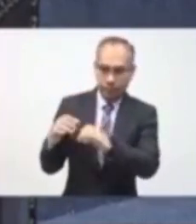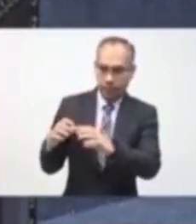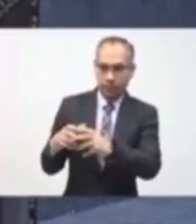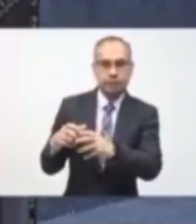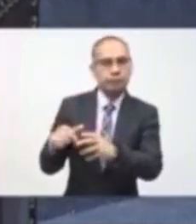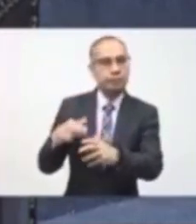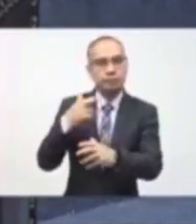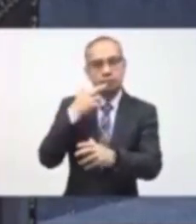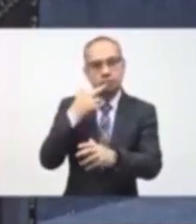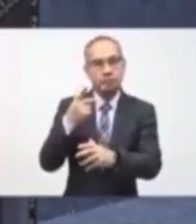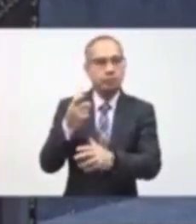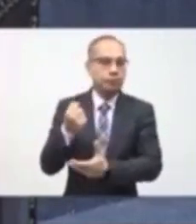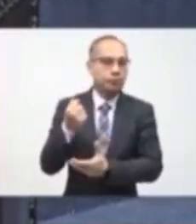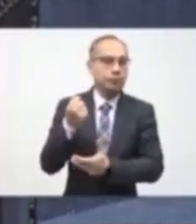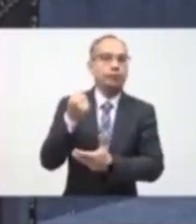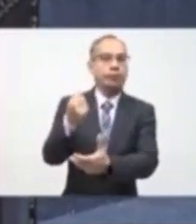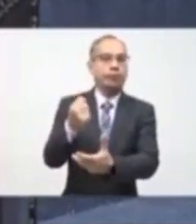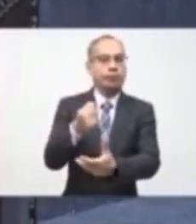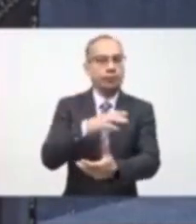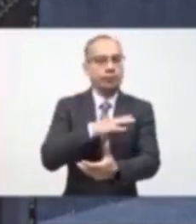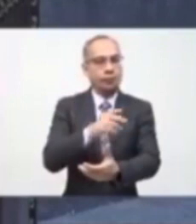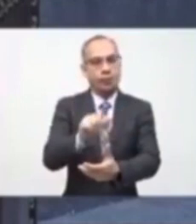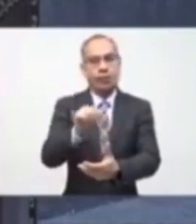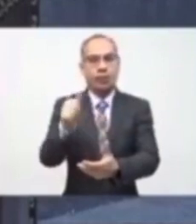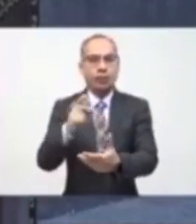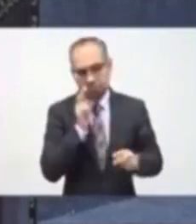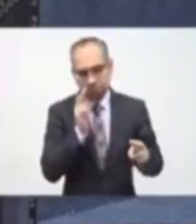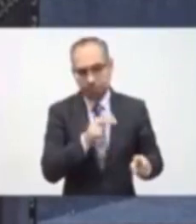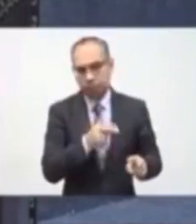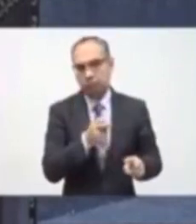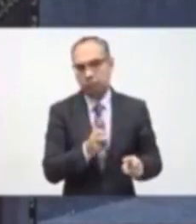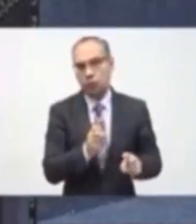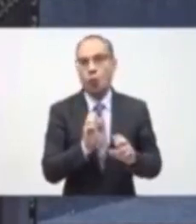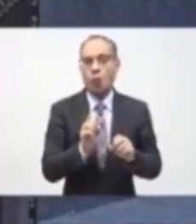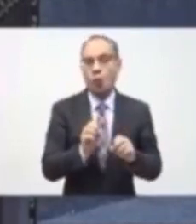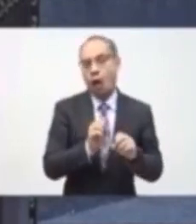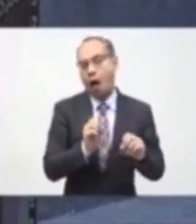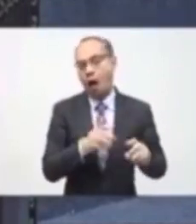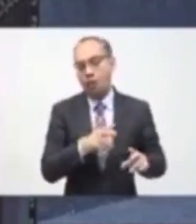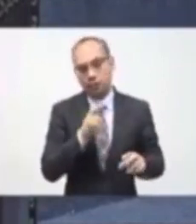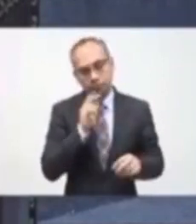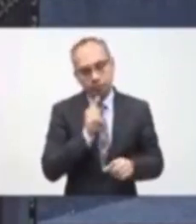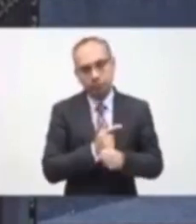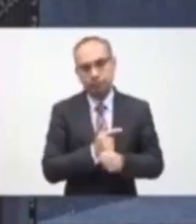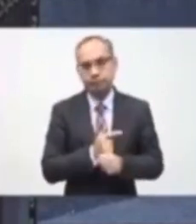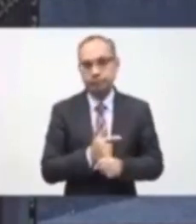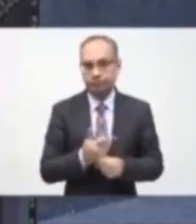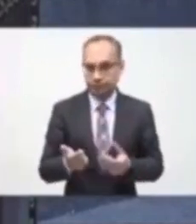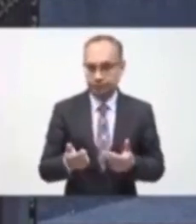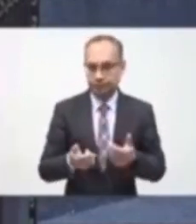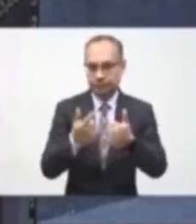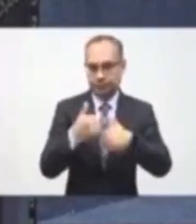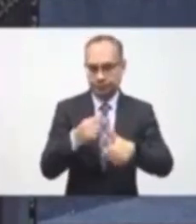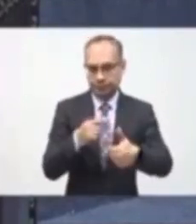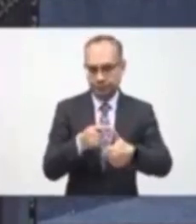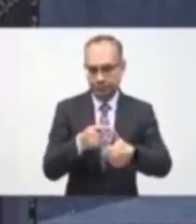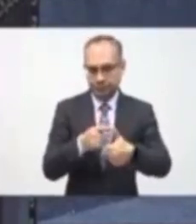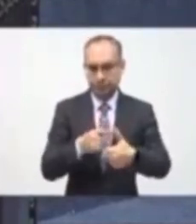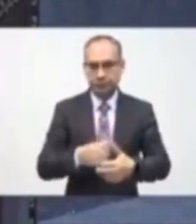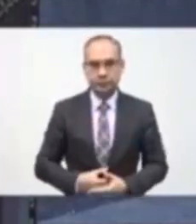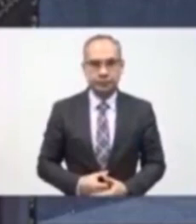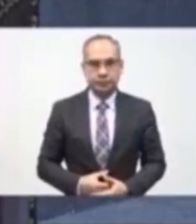emitido por la primera comisión permanente de fortalecimiento y desarrollo municipal exhorta la dirección del registro del Estado familiar